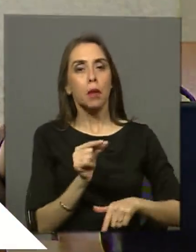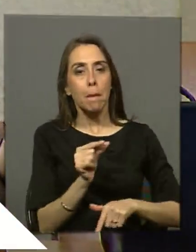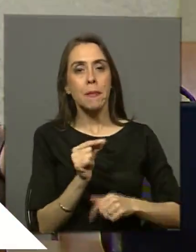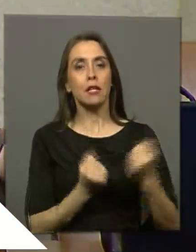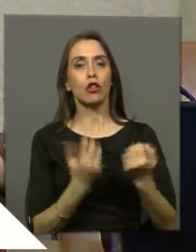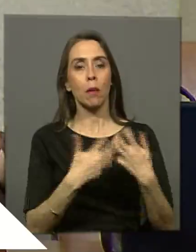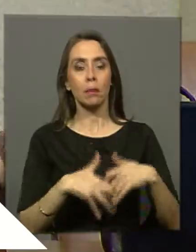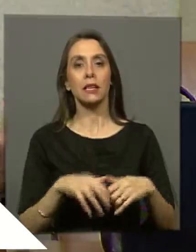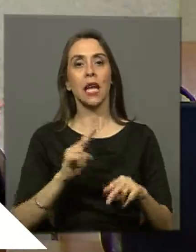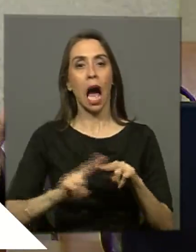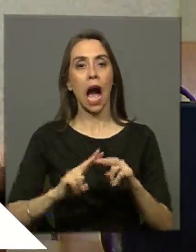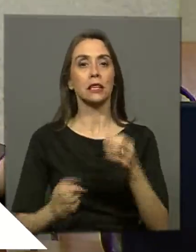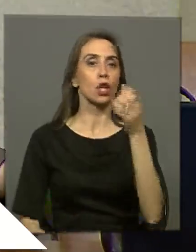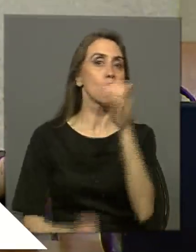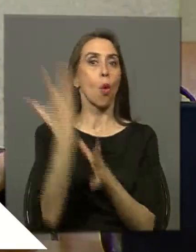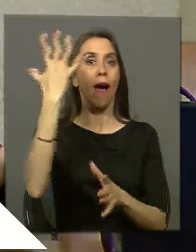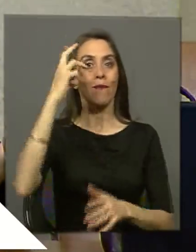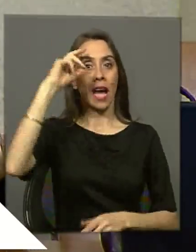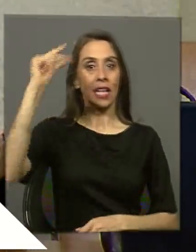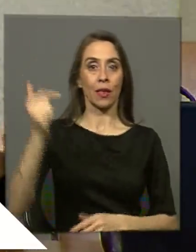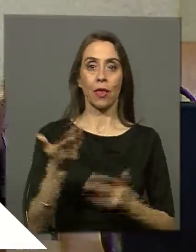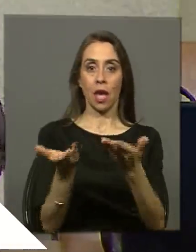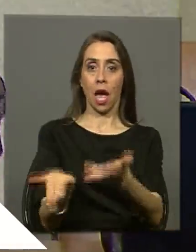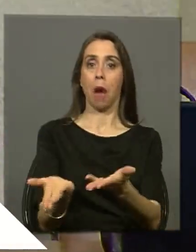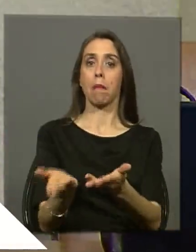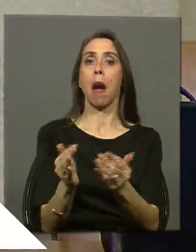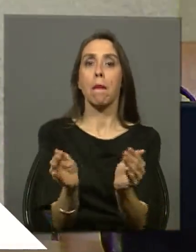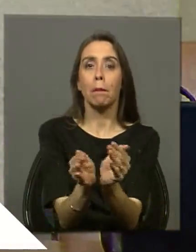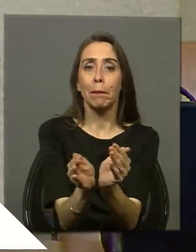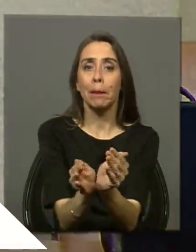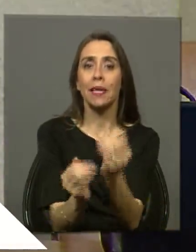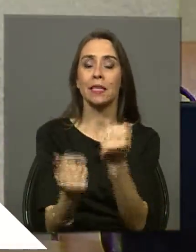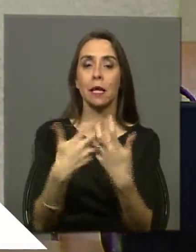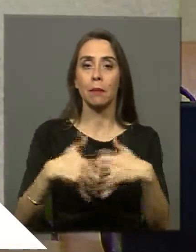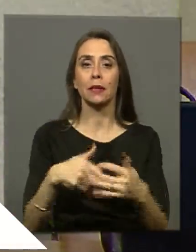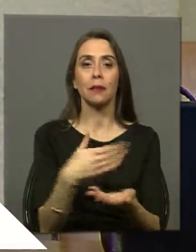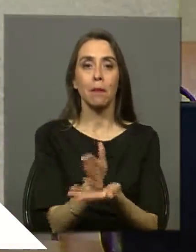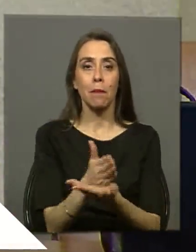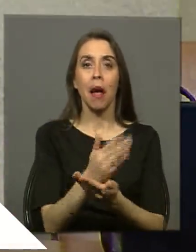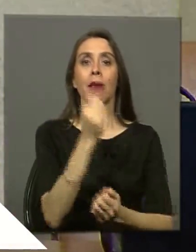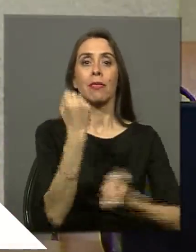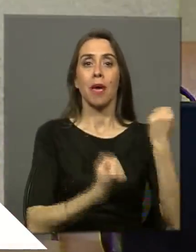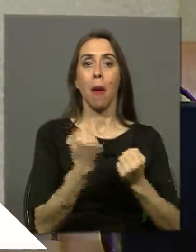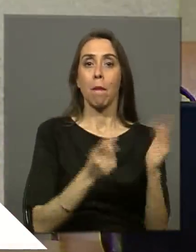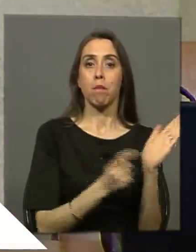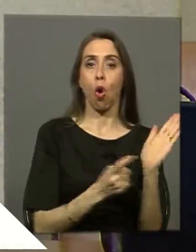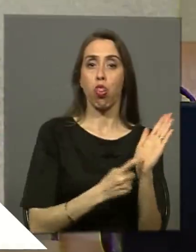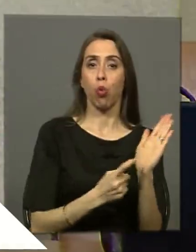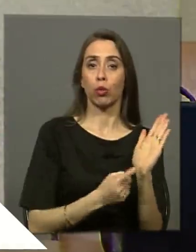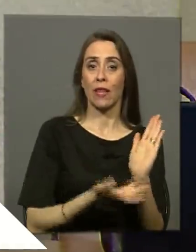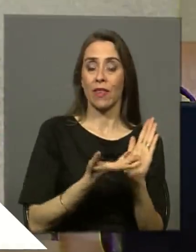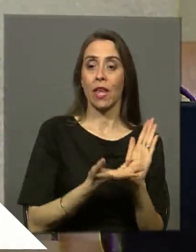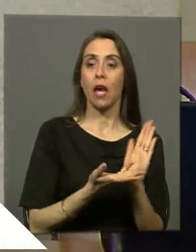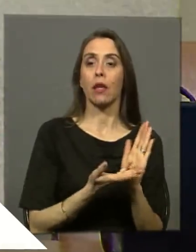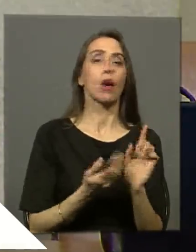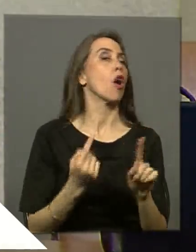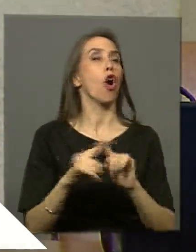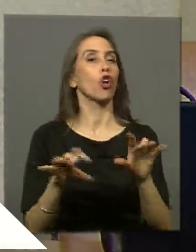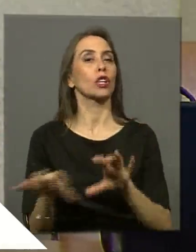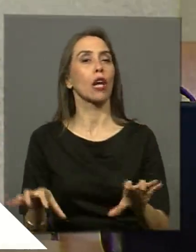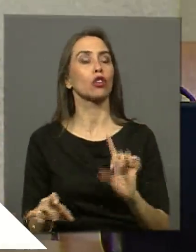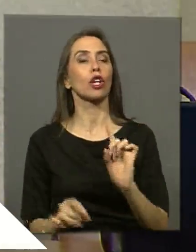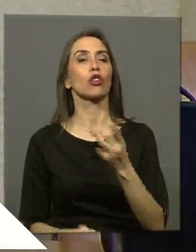hacemos algo innovador en términos también de eso de manejar la agenda de productividad en cosas que no tienen que ser